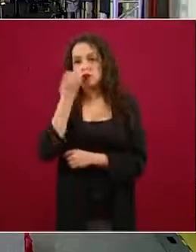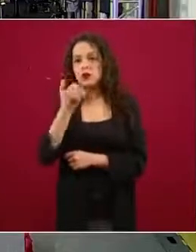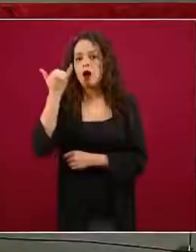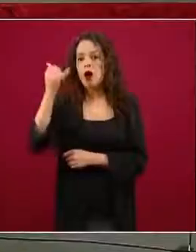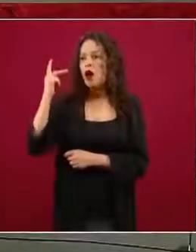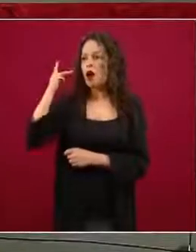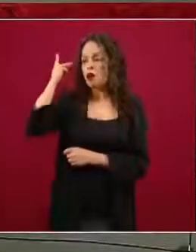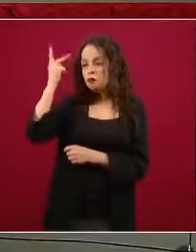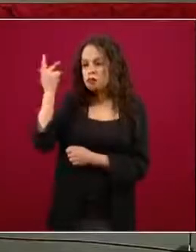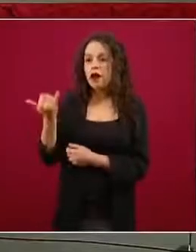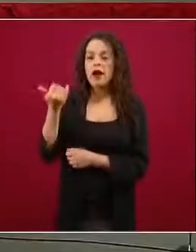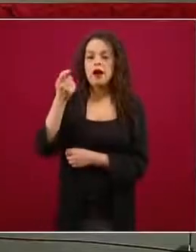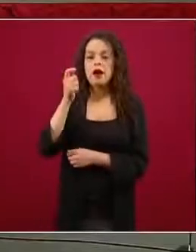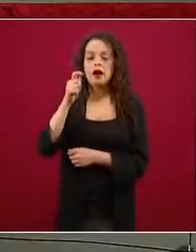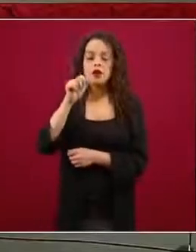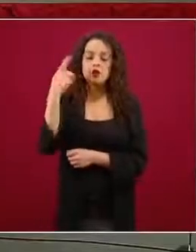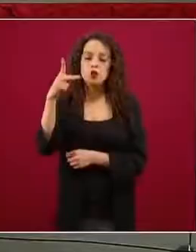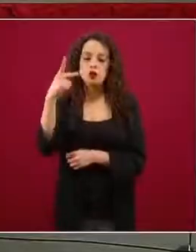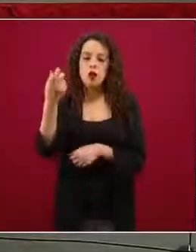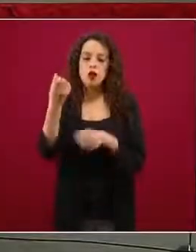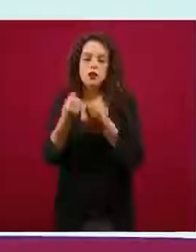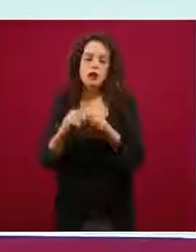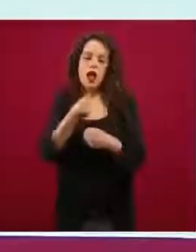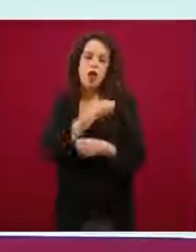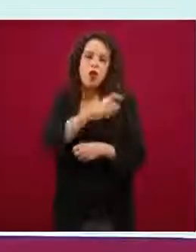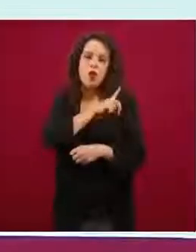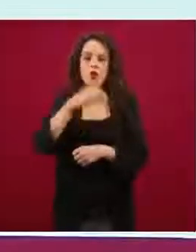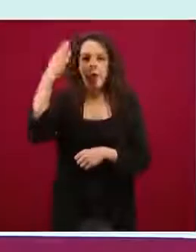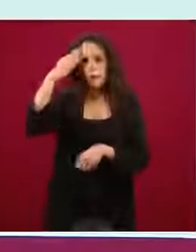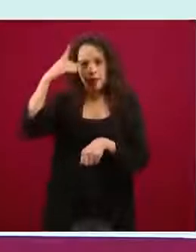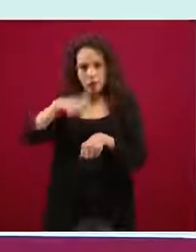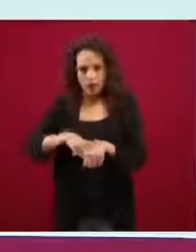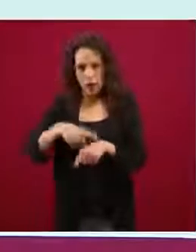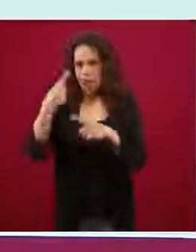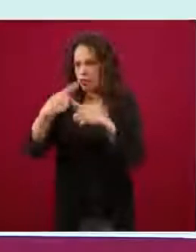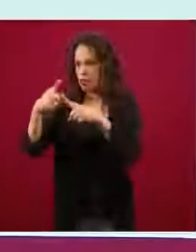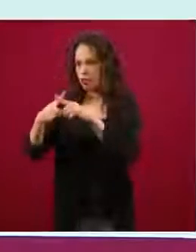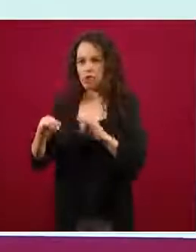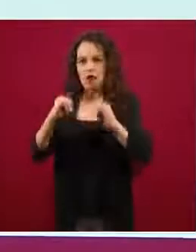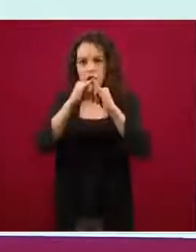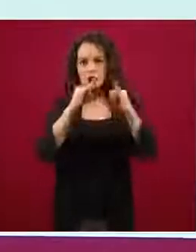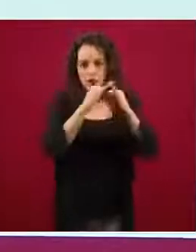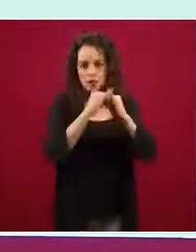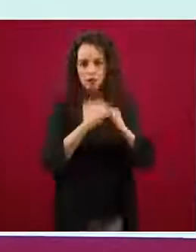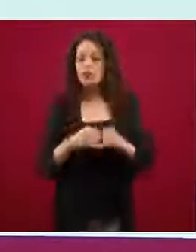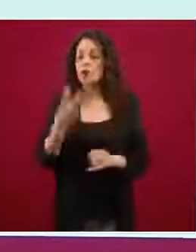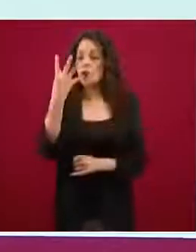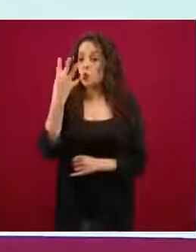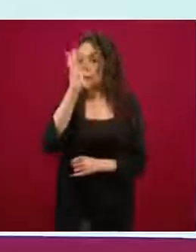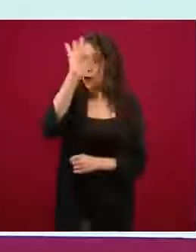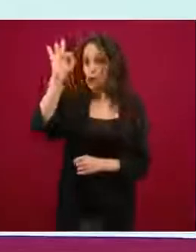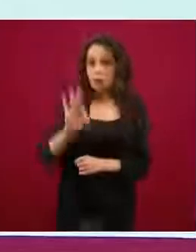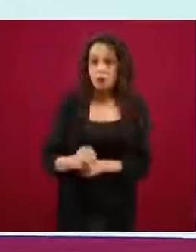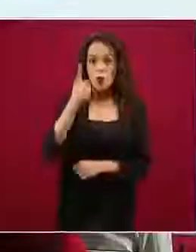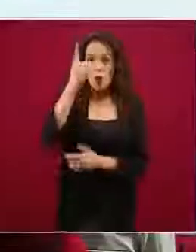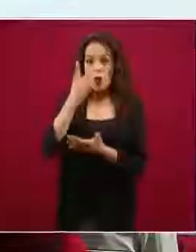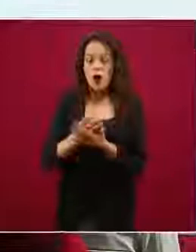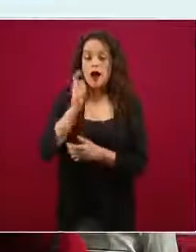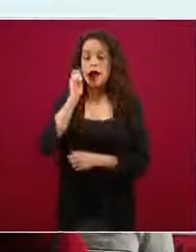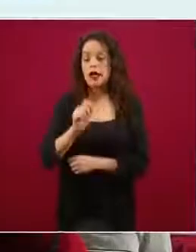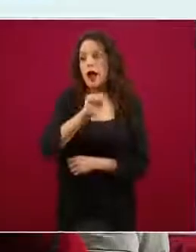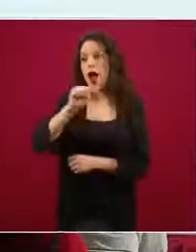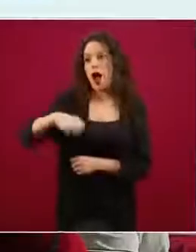salud mental de quienes ha contestado. De todos los que contestaron, solamente el 4% fue de adultos mayores. Esto lo atribuimos un